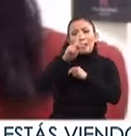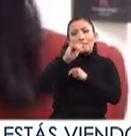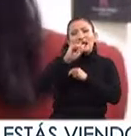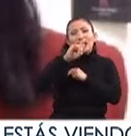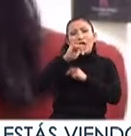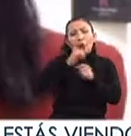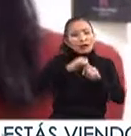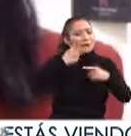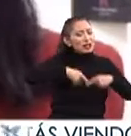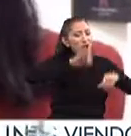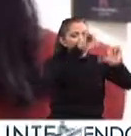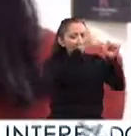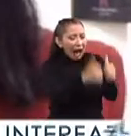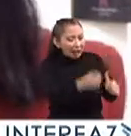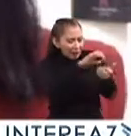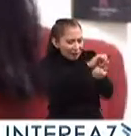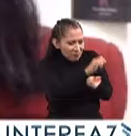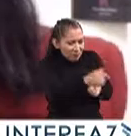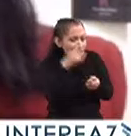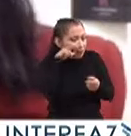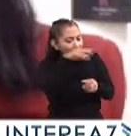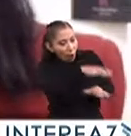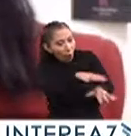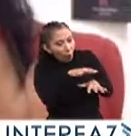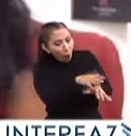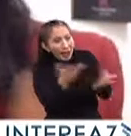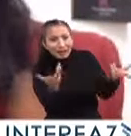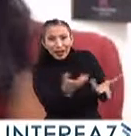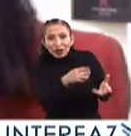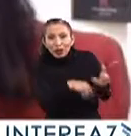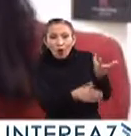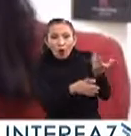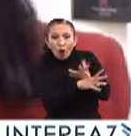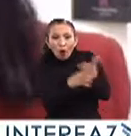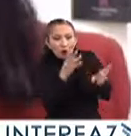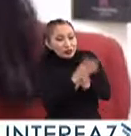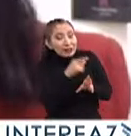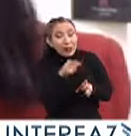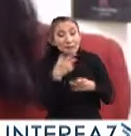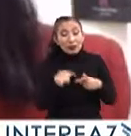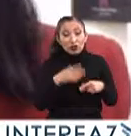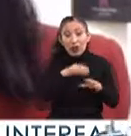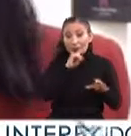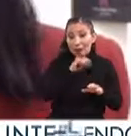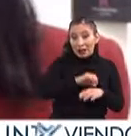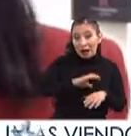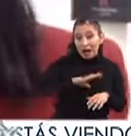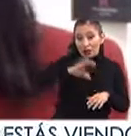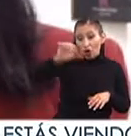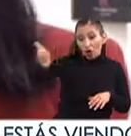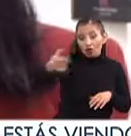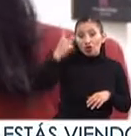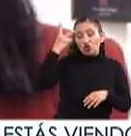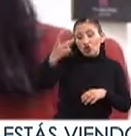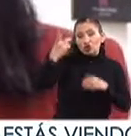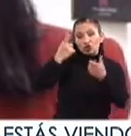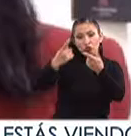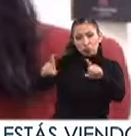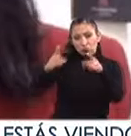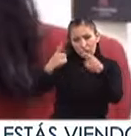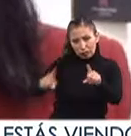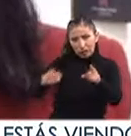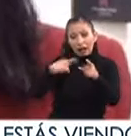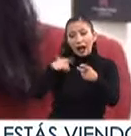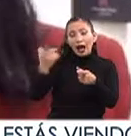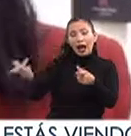pirecuas, artesanos trabajando en vivo. Esto en cuanto a lo michoacano, pero luego también tenemos un par de conciertos en